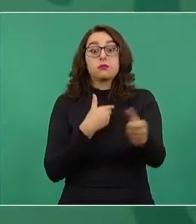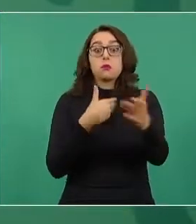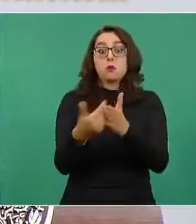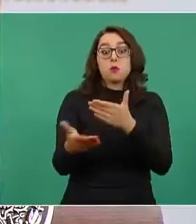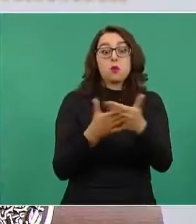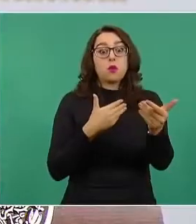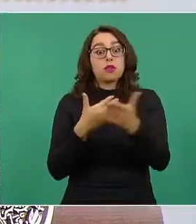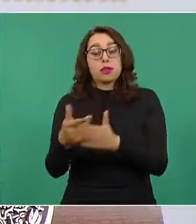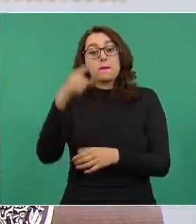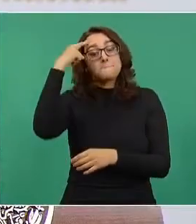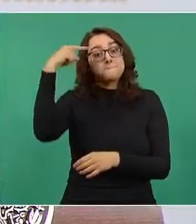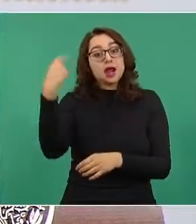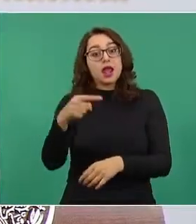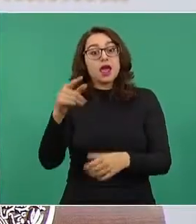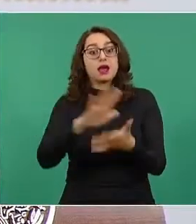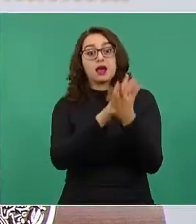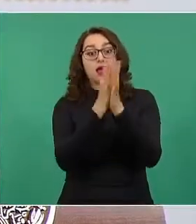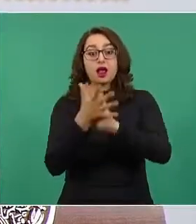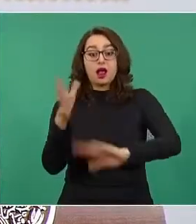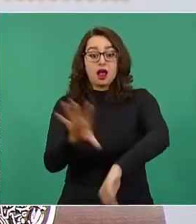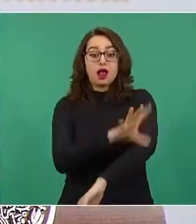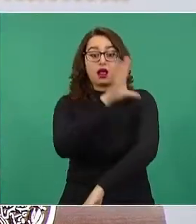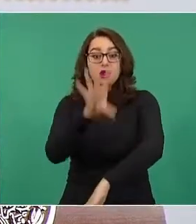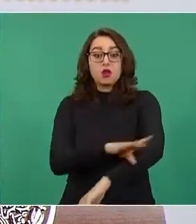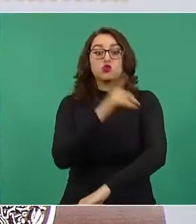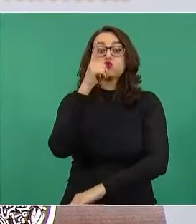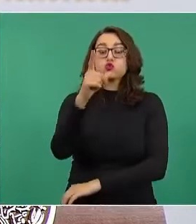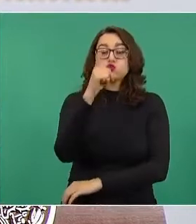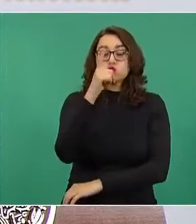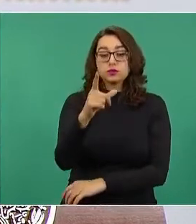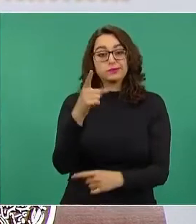No hay daño ecológico,